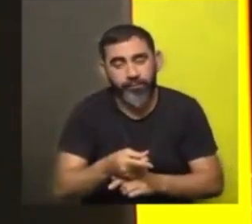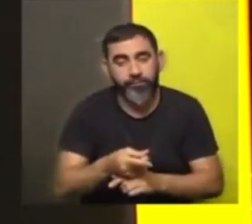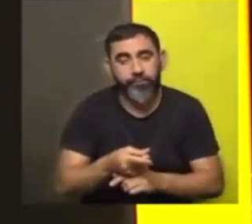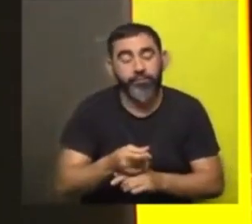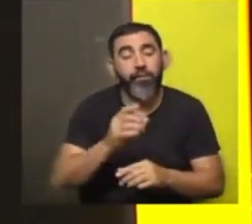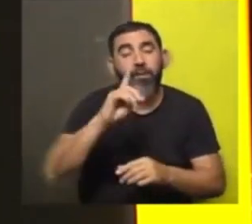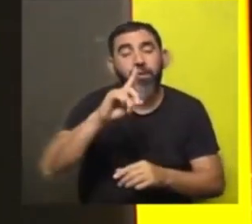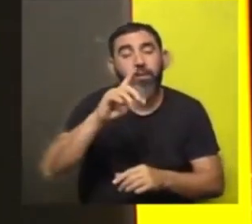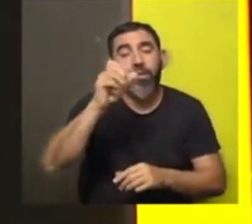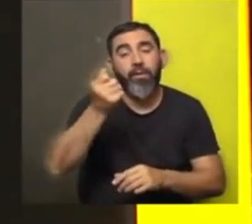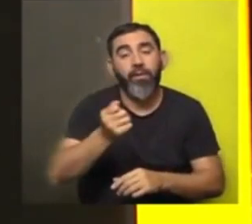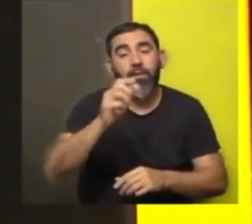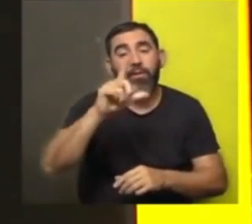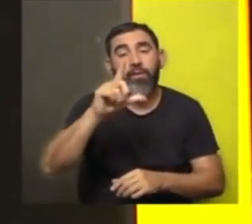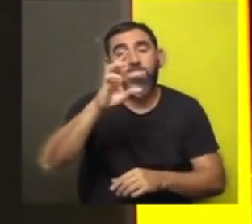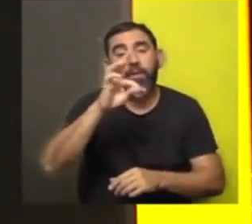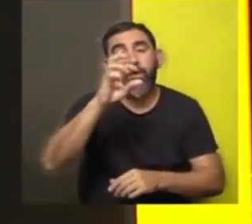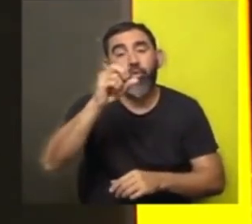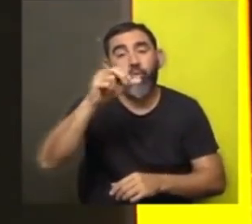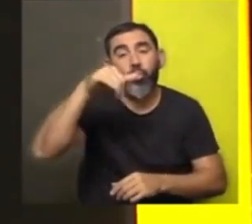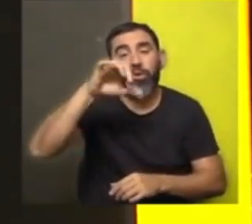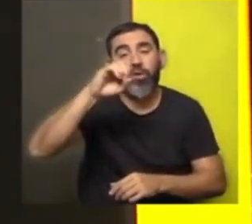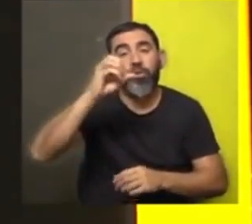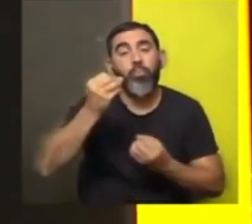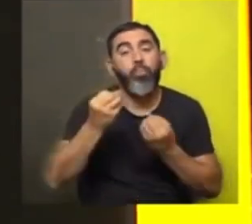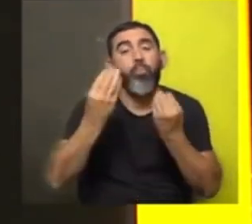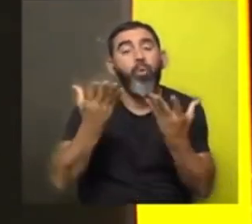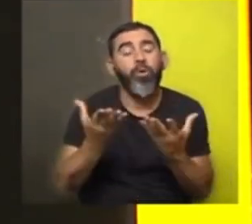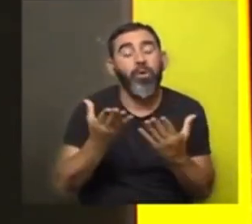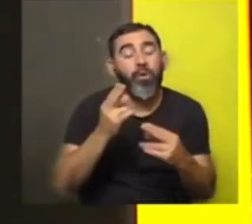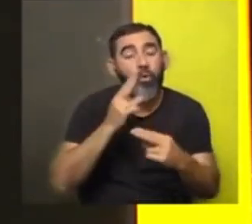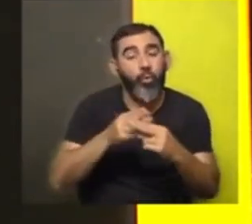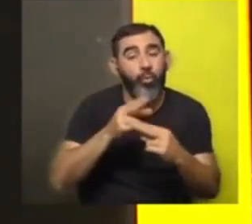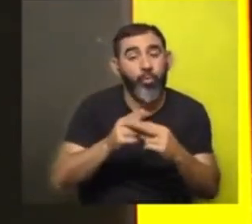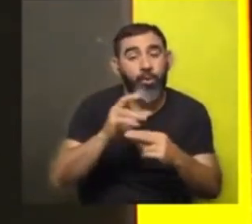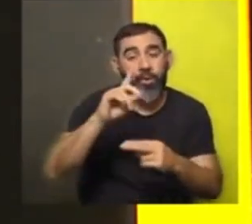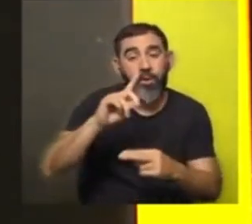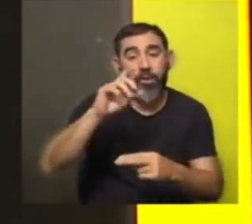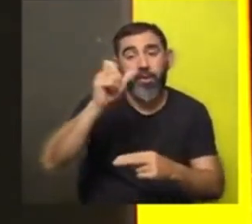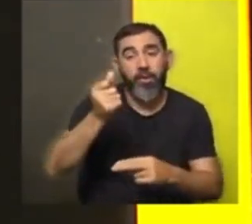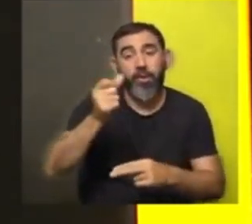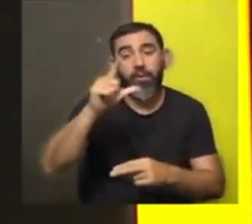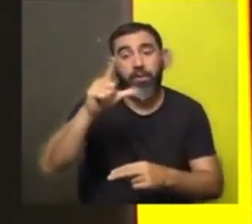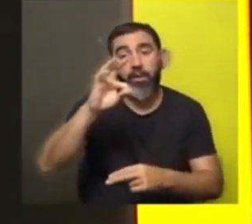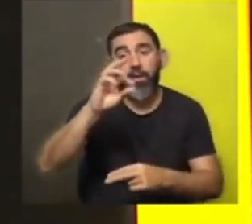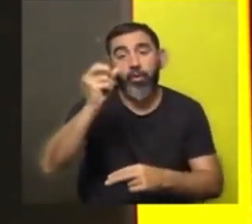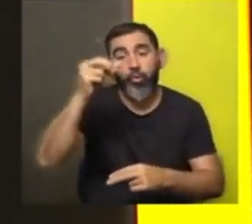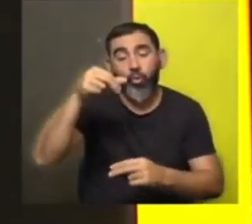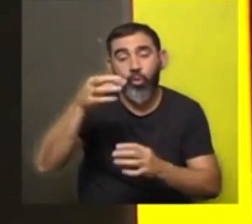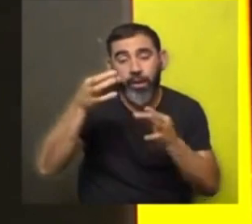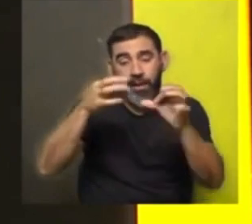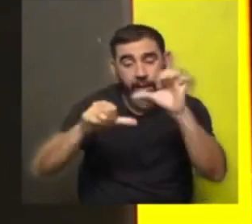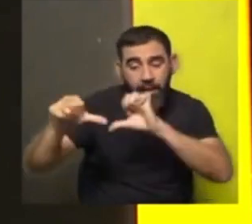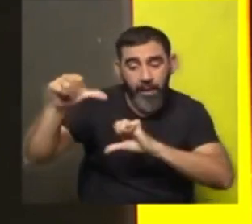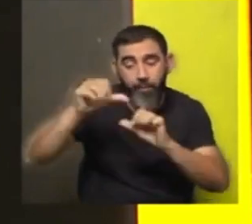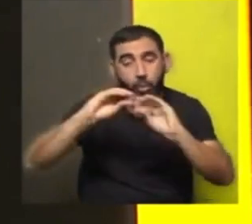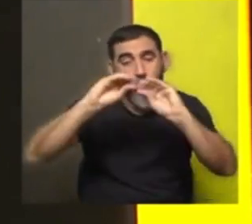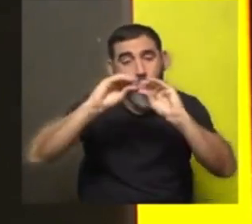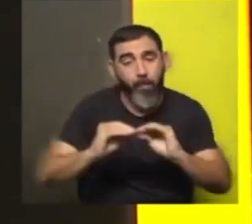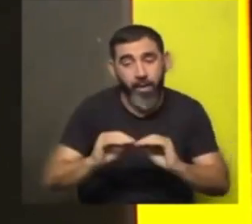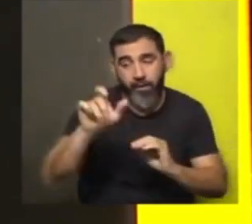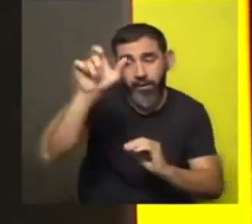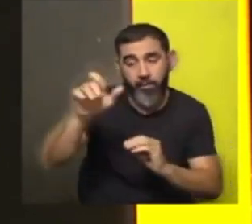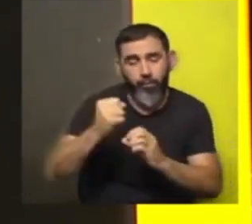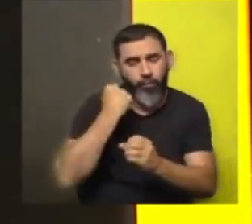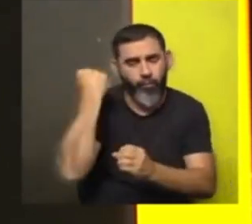llama daltonismo por John Dalton, que es químico y matemático que además de hacer unos aportes fundamentales